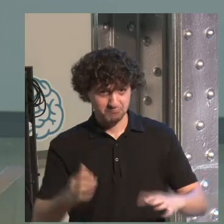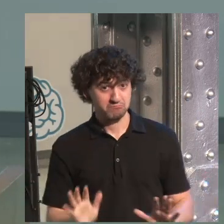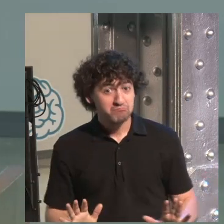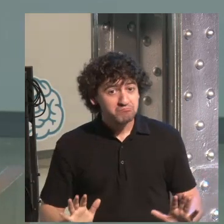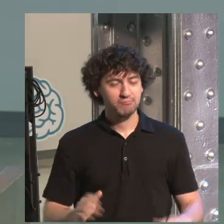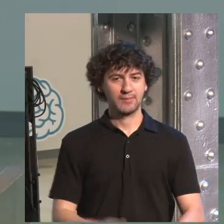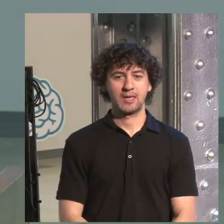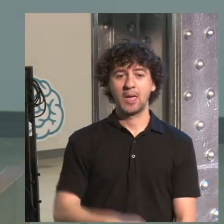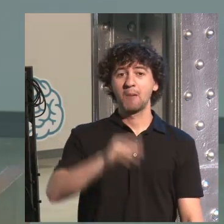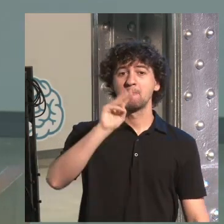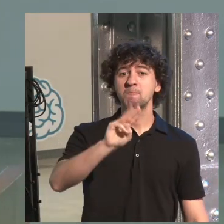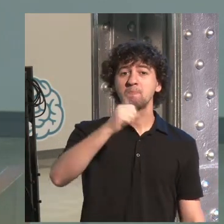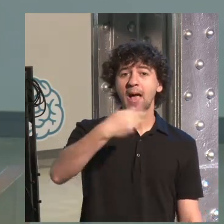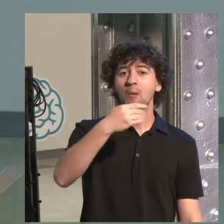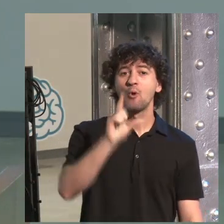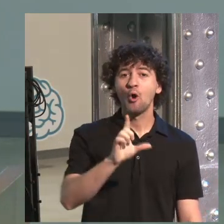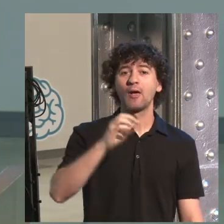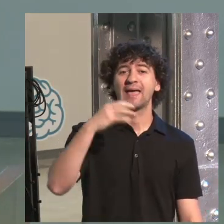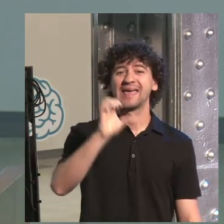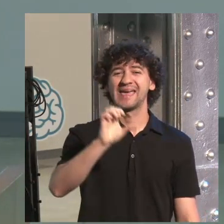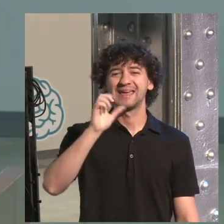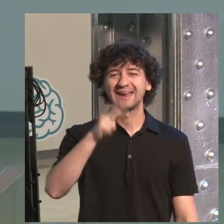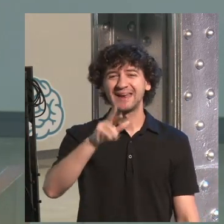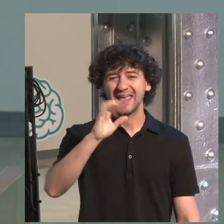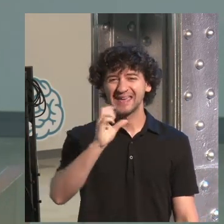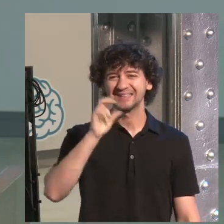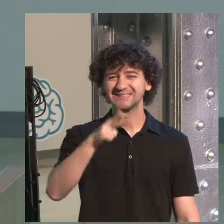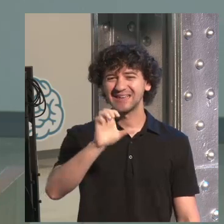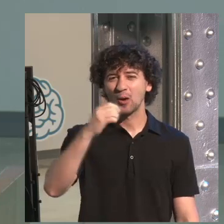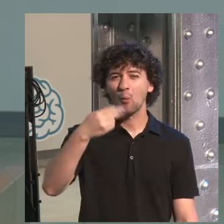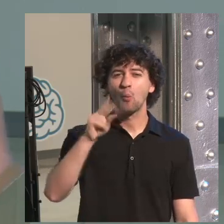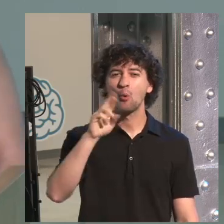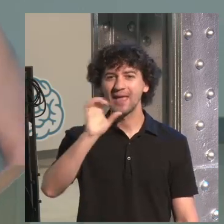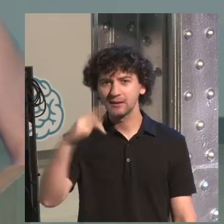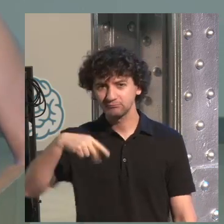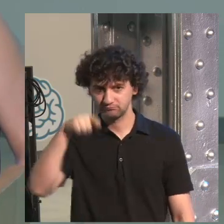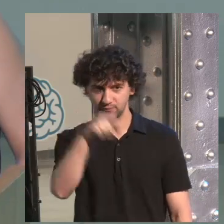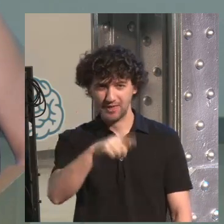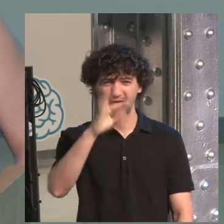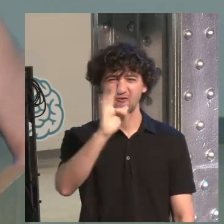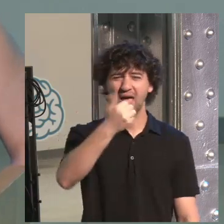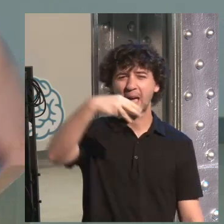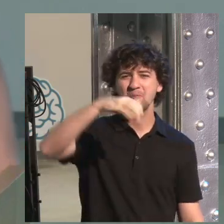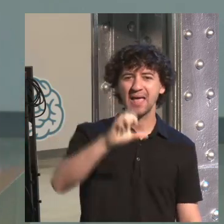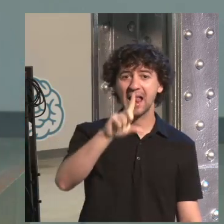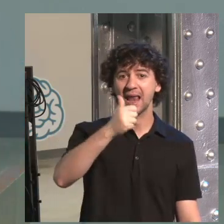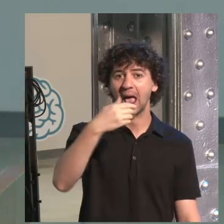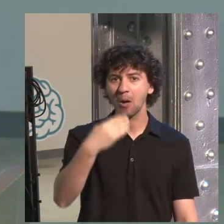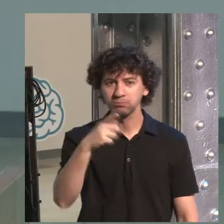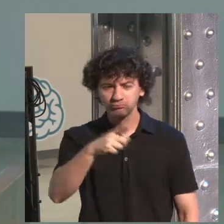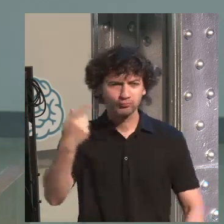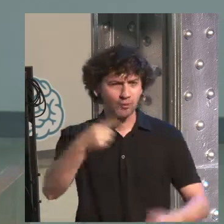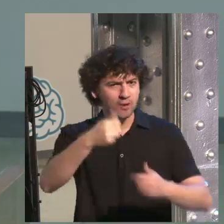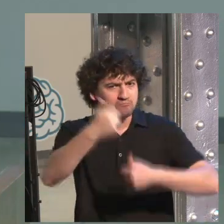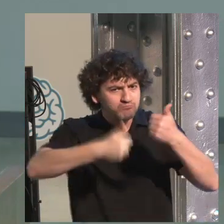Pablo Barrecheguren es una de esas estrellas que ha salido de FameLab, que es un experimento que salió